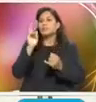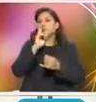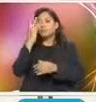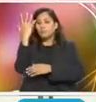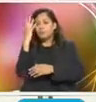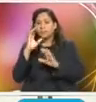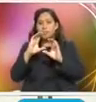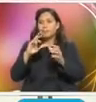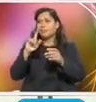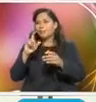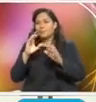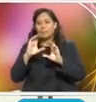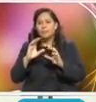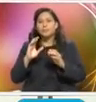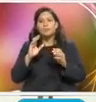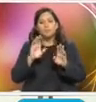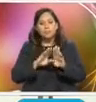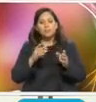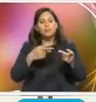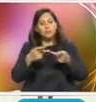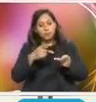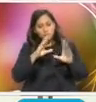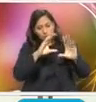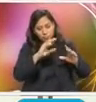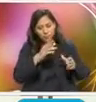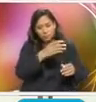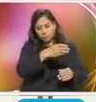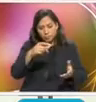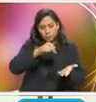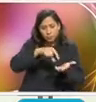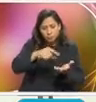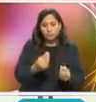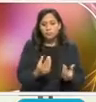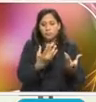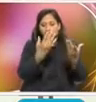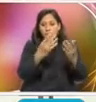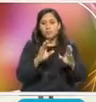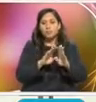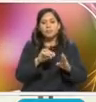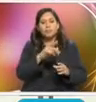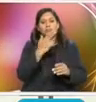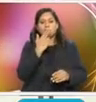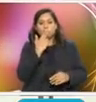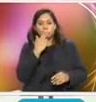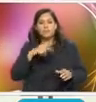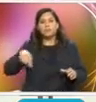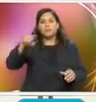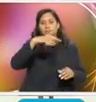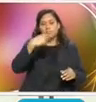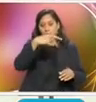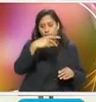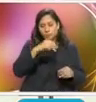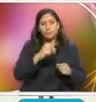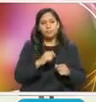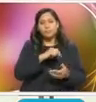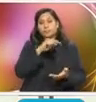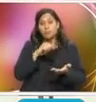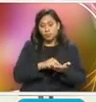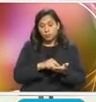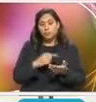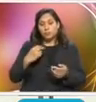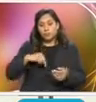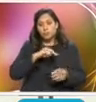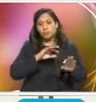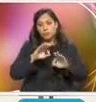Con prácticas agroecológicas que permitan también una conservación de los medios, especialmente de las zonas donde